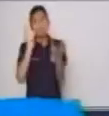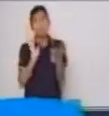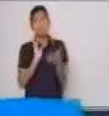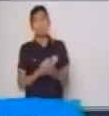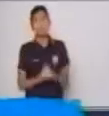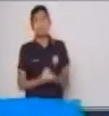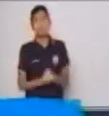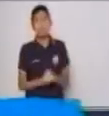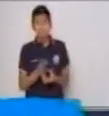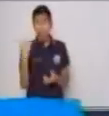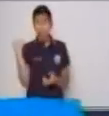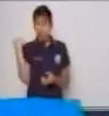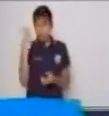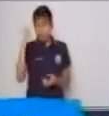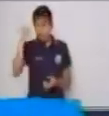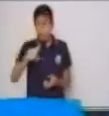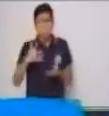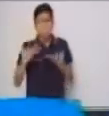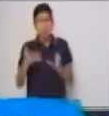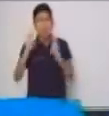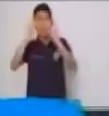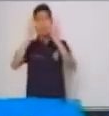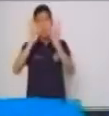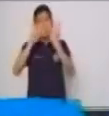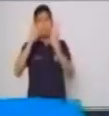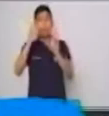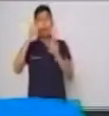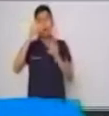fíjense de que acá les traigo un cartel.